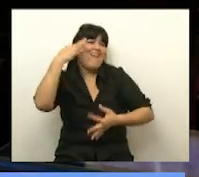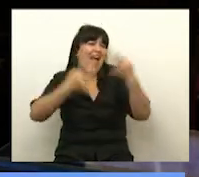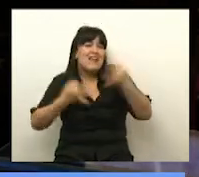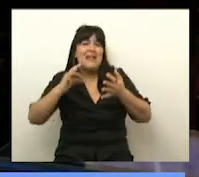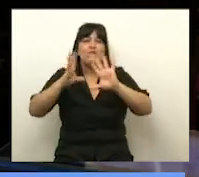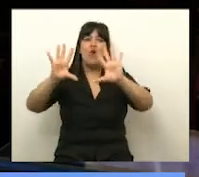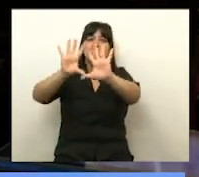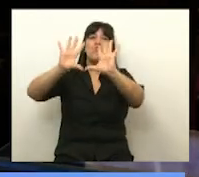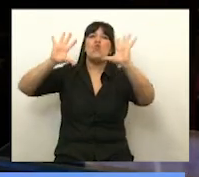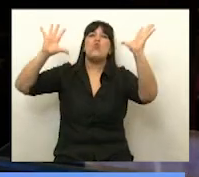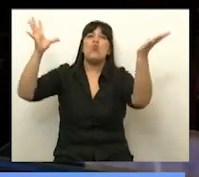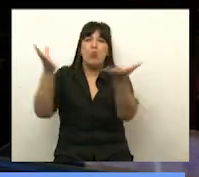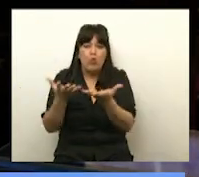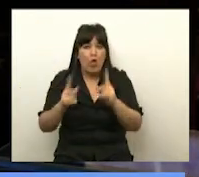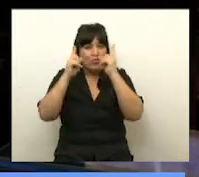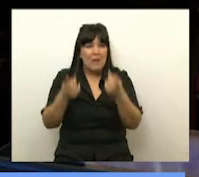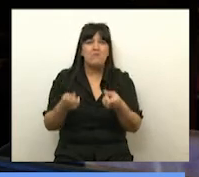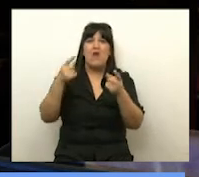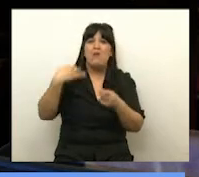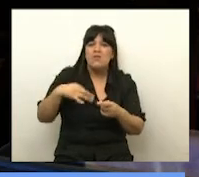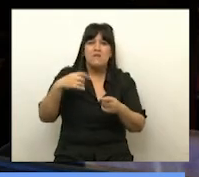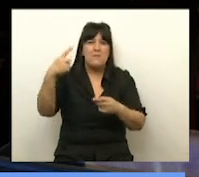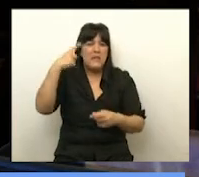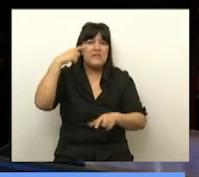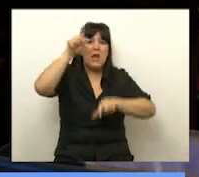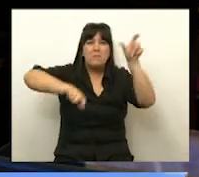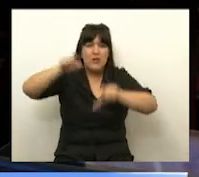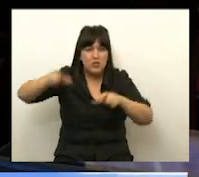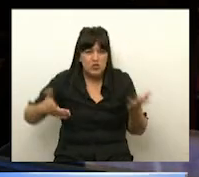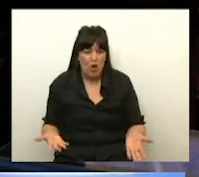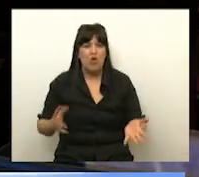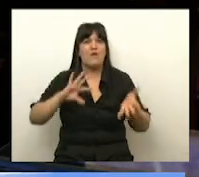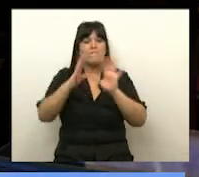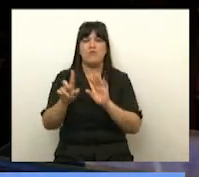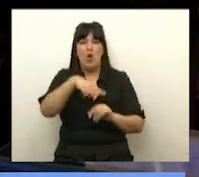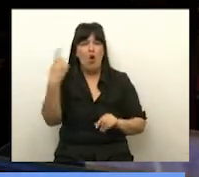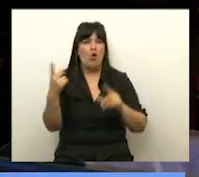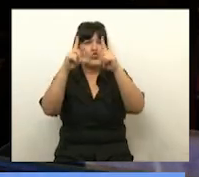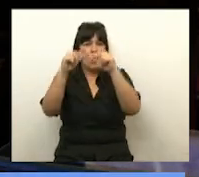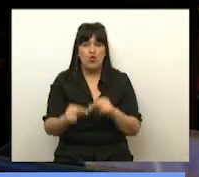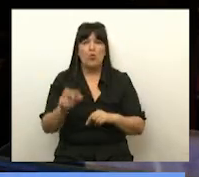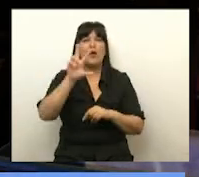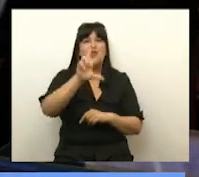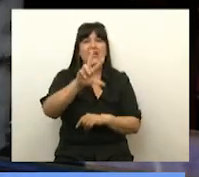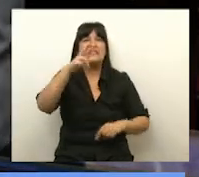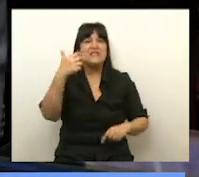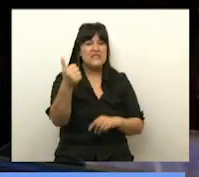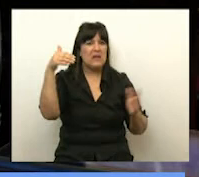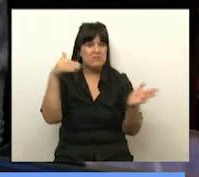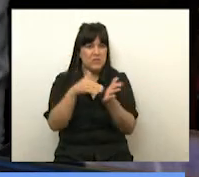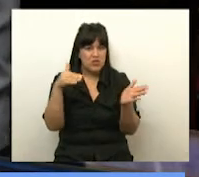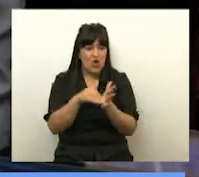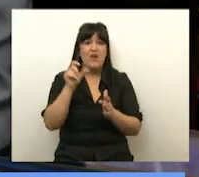amplio, de carácter humanitario. Vamos a mirarlo con otros números. 36 millones